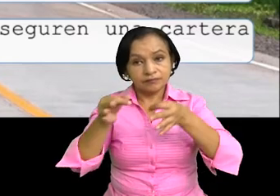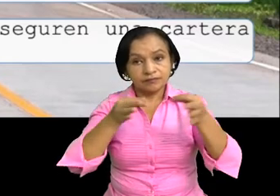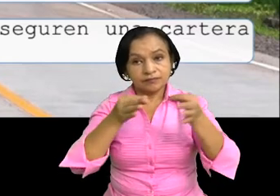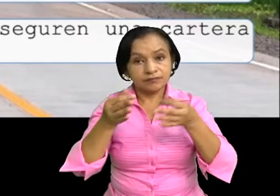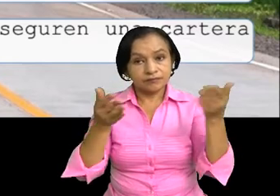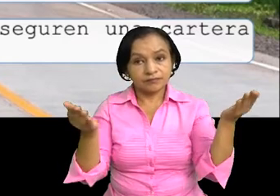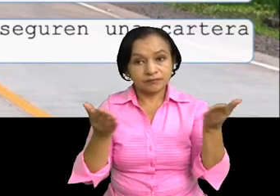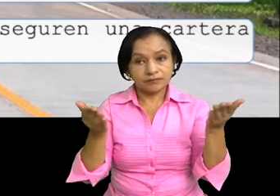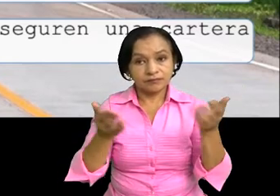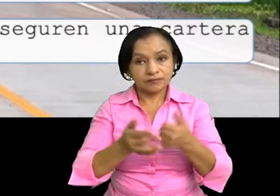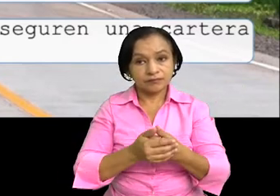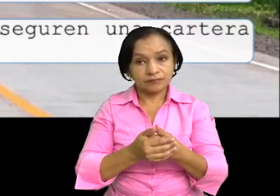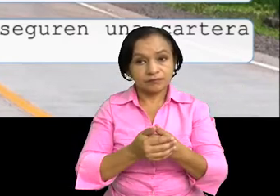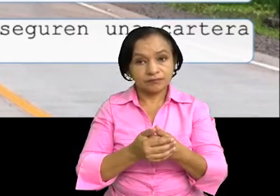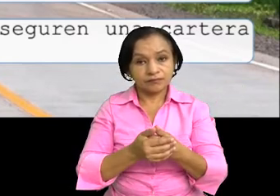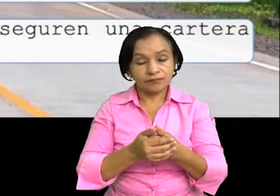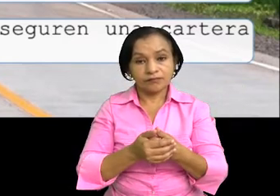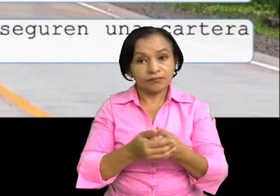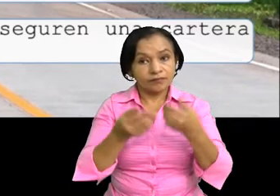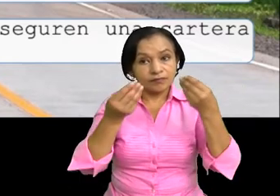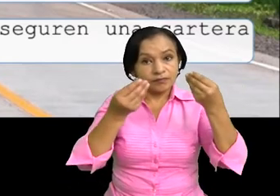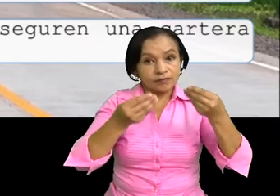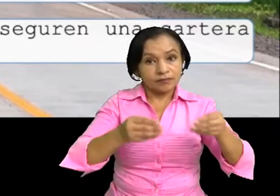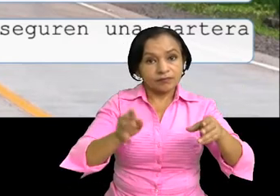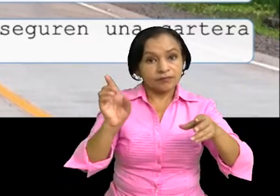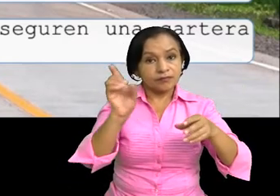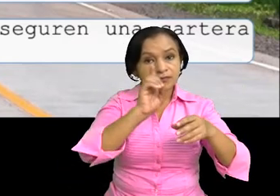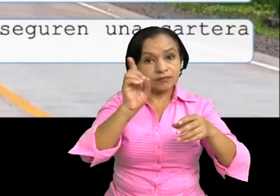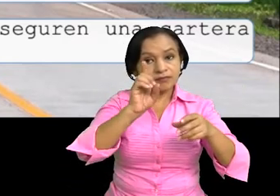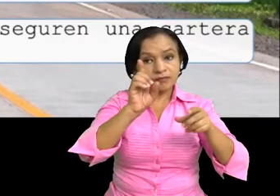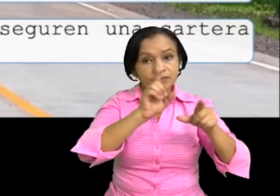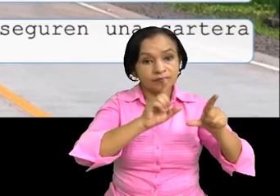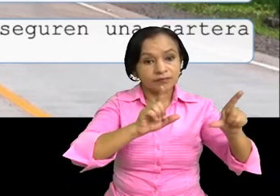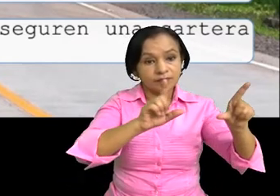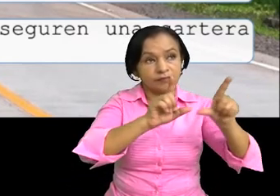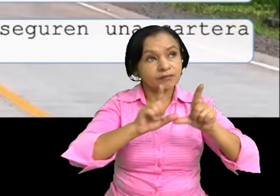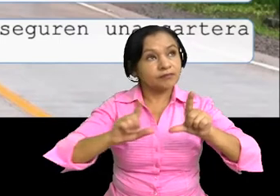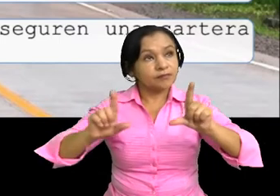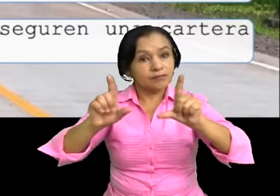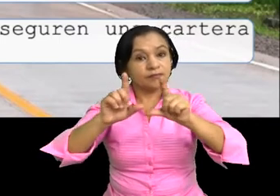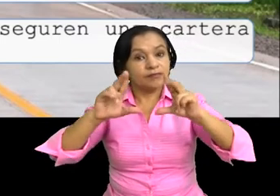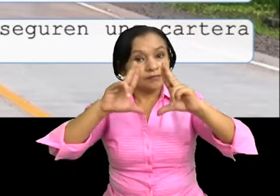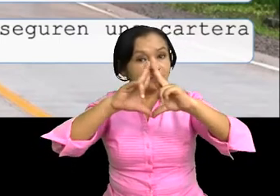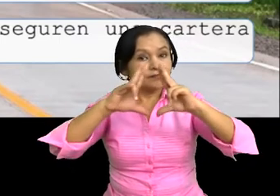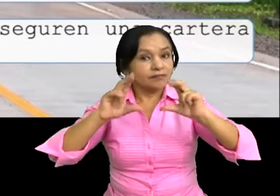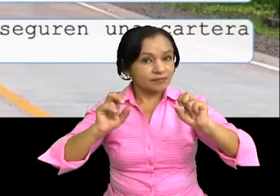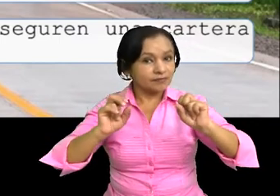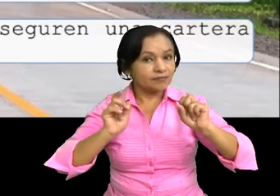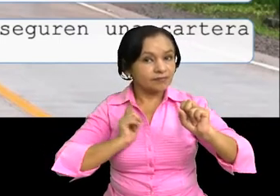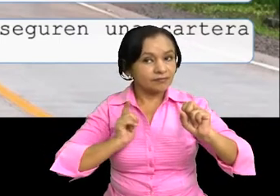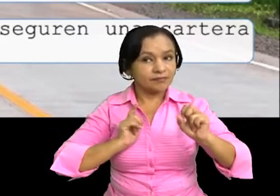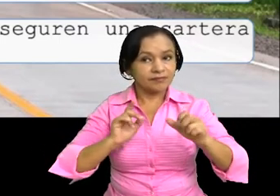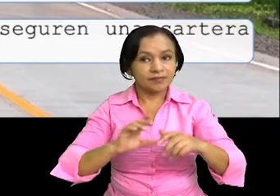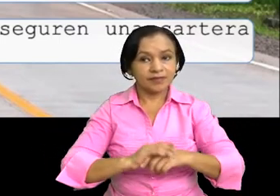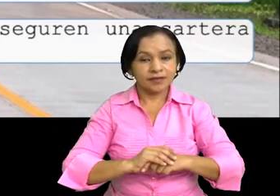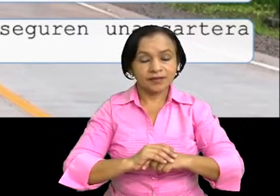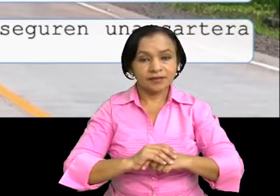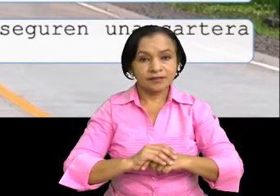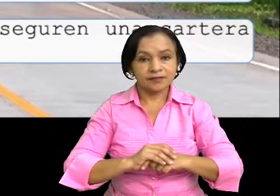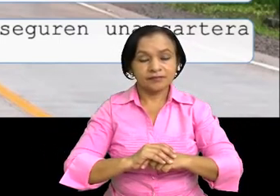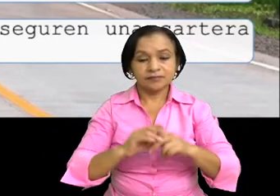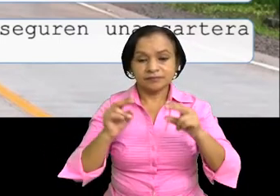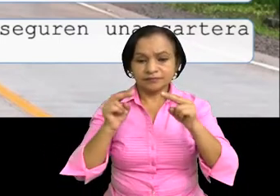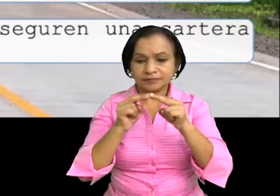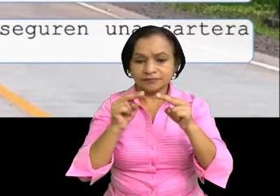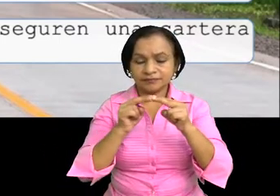Pero no perdemos de vista la ubicación geoestratégica que tiene Nicaragua. Es decir, la